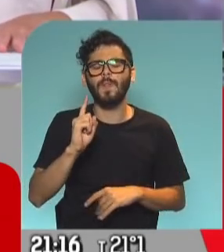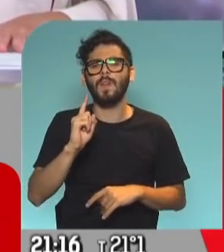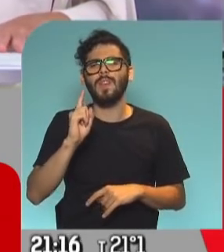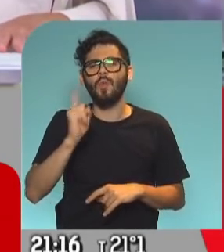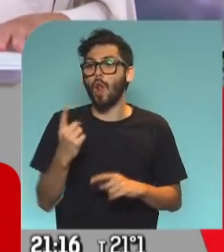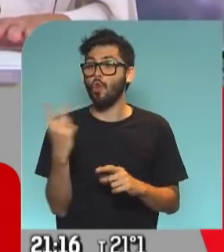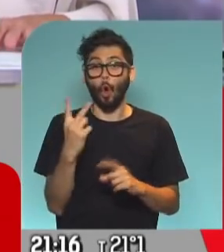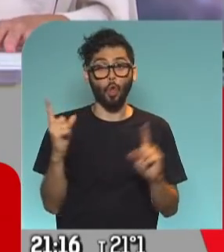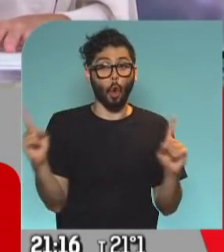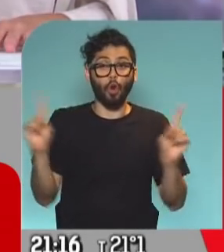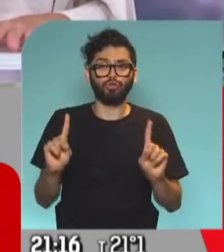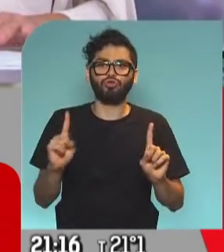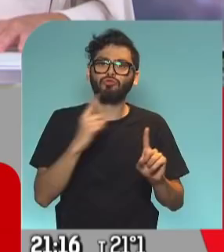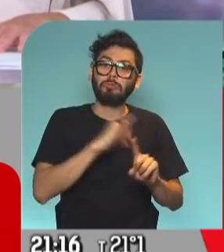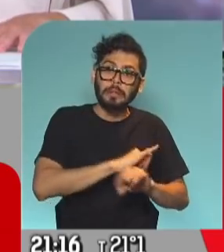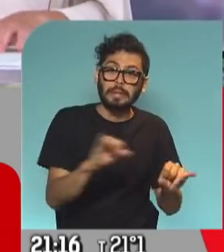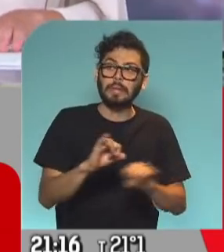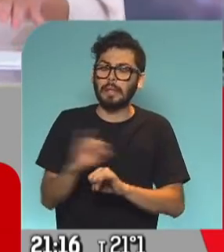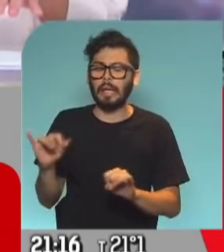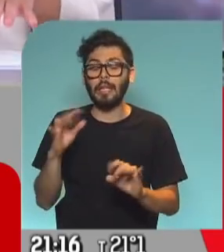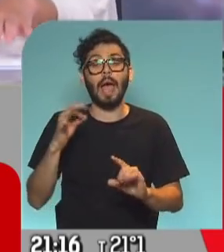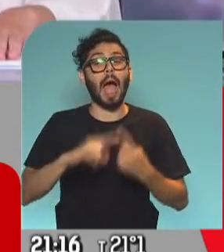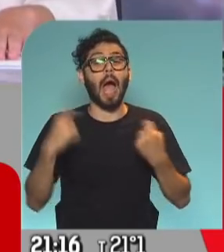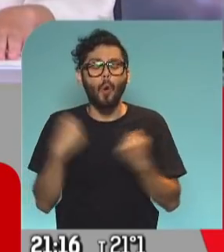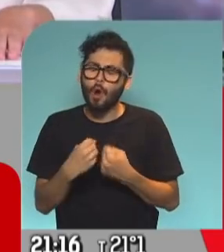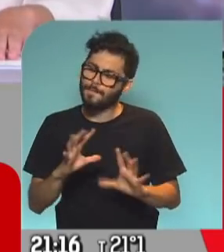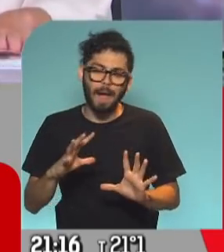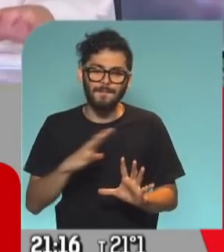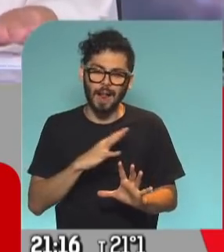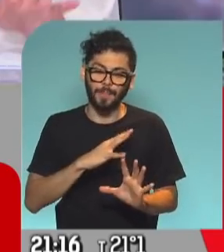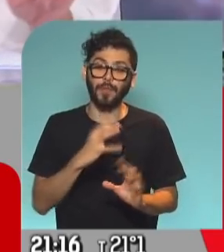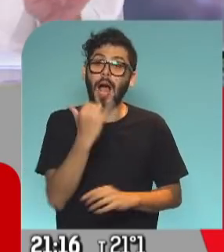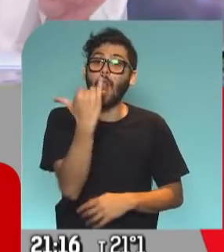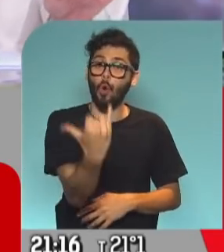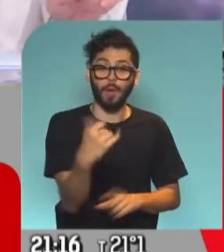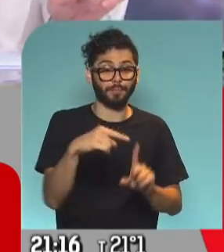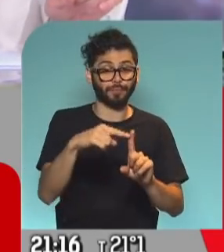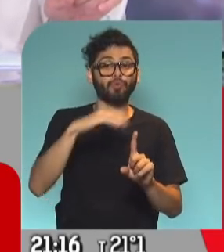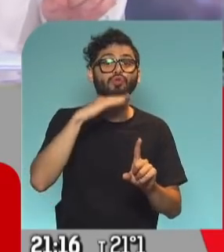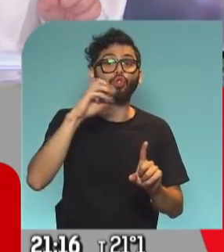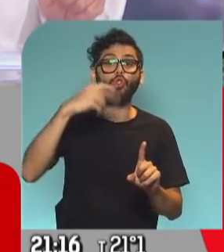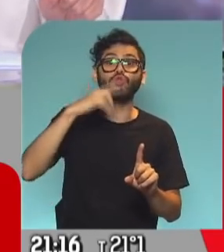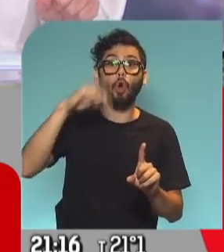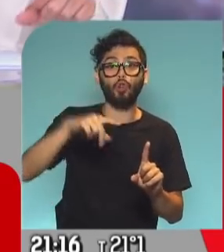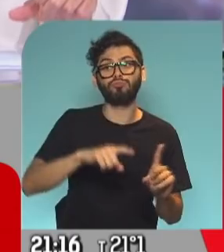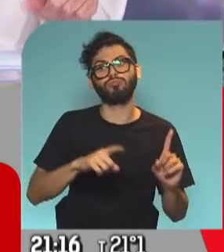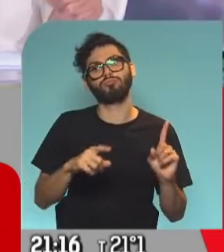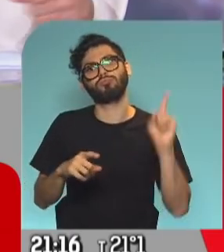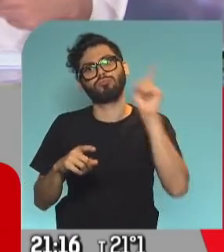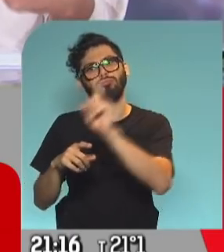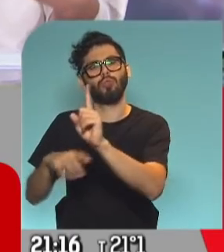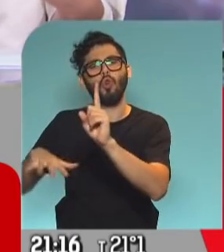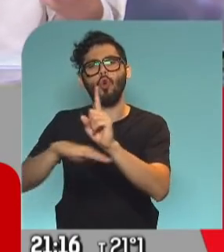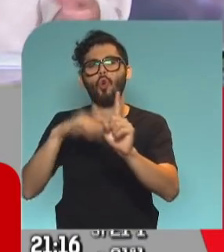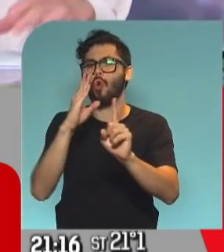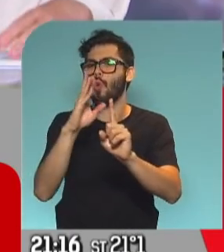ambos en un comunicado que las condiciones todavía no están dadas para un acuerdo. El jueves Boris Johnson va a viajar a Bruselas a una cumbre de jefes de Estado de la